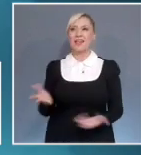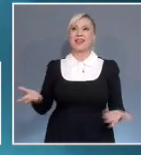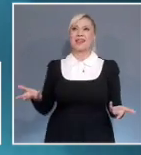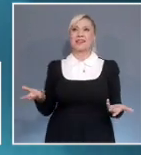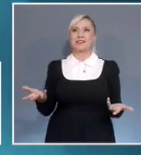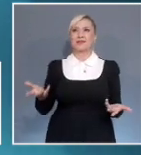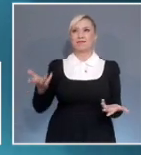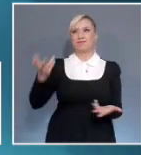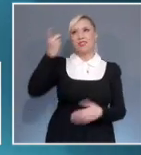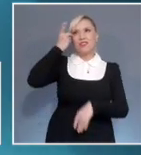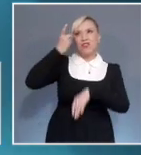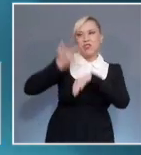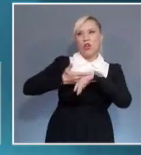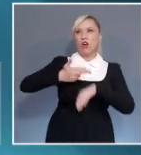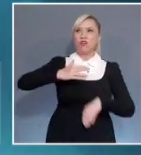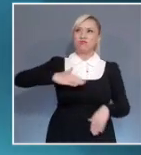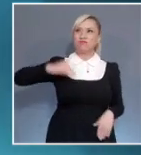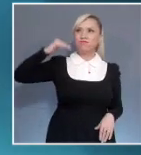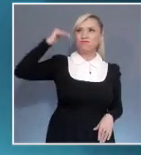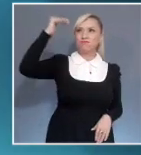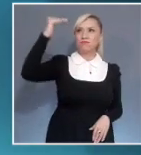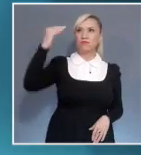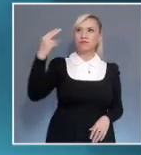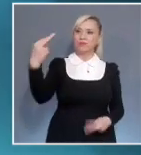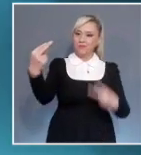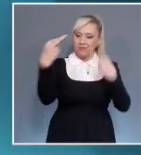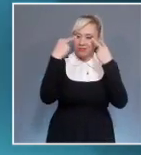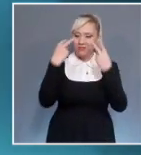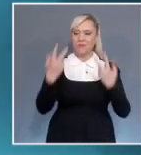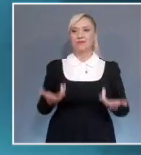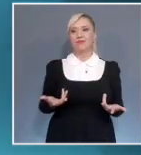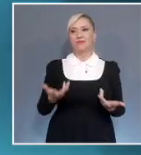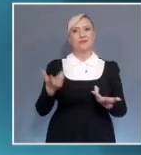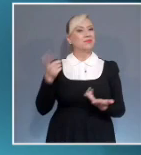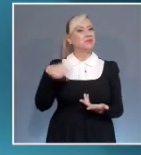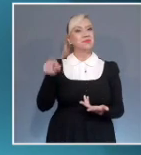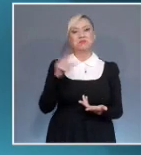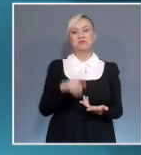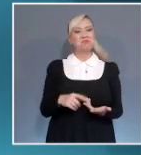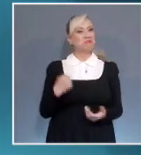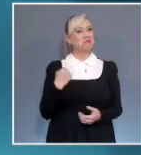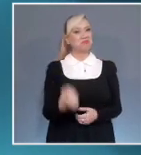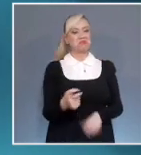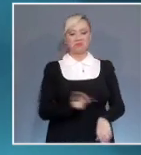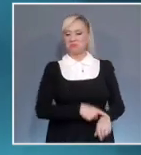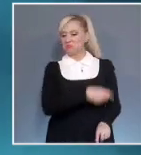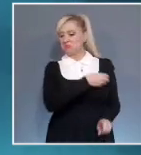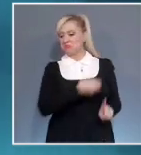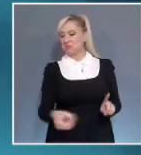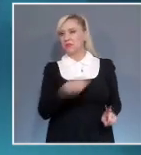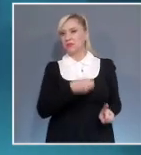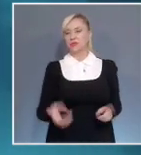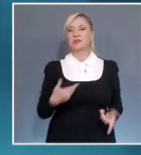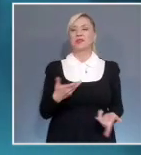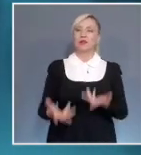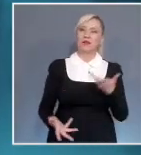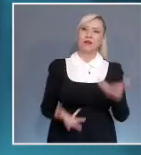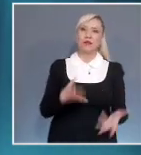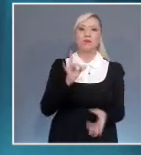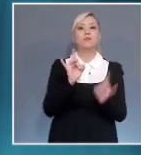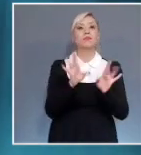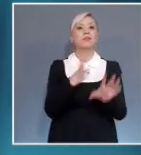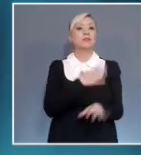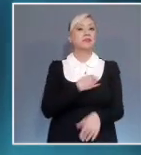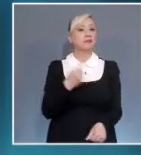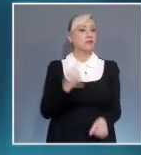inmediatos, en los momentos más críticos para una mamá, que considero que son aquellos cuando tenemos a uno de nuestros hijos enfermos. Es decir, que no